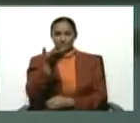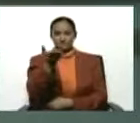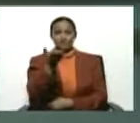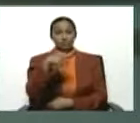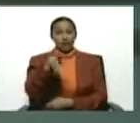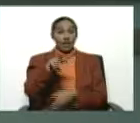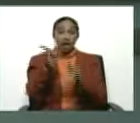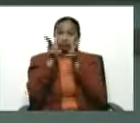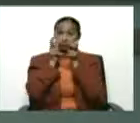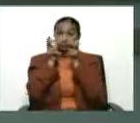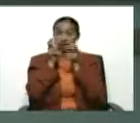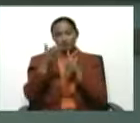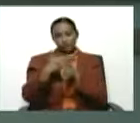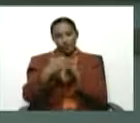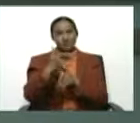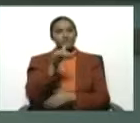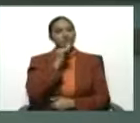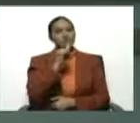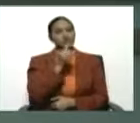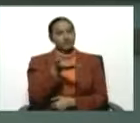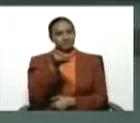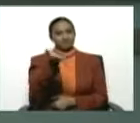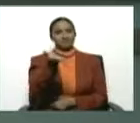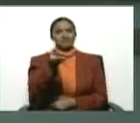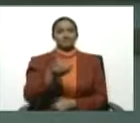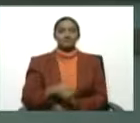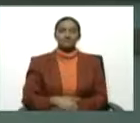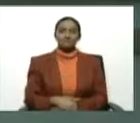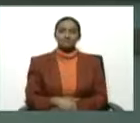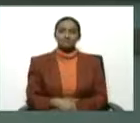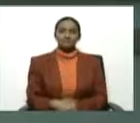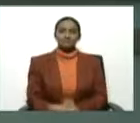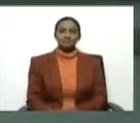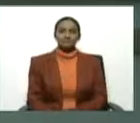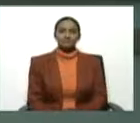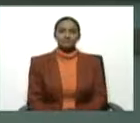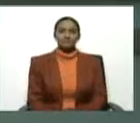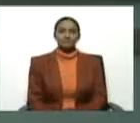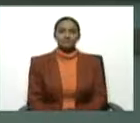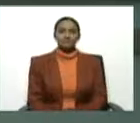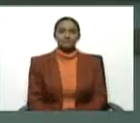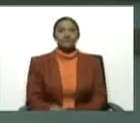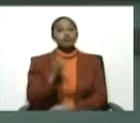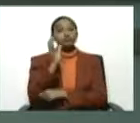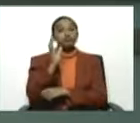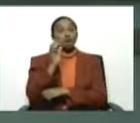para compartir con ustedes lo que será la clausura de este seminario internacional de desarrollo económico 2024 adelante